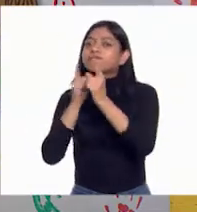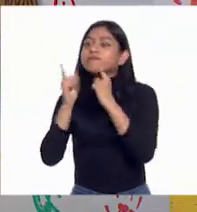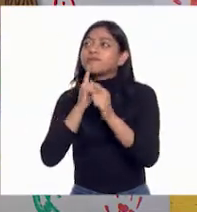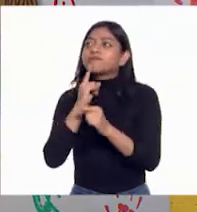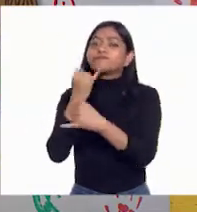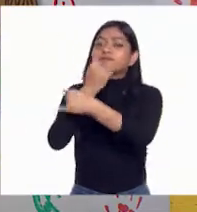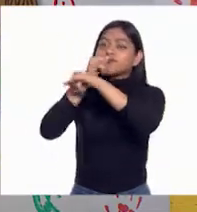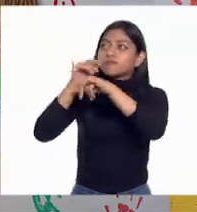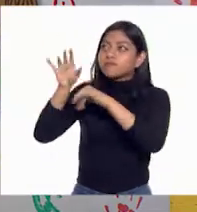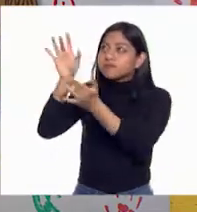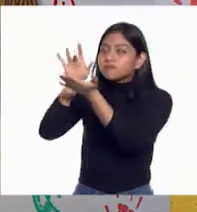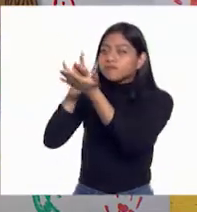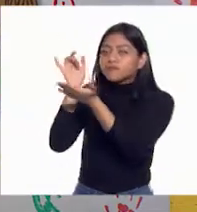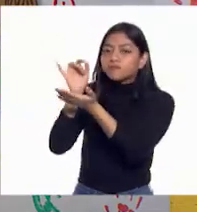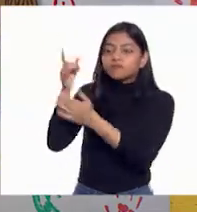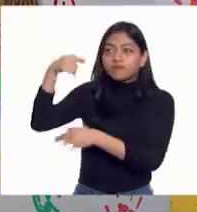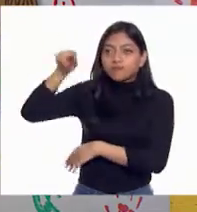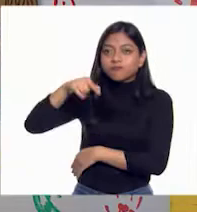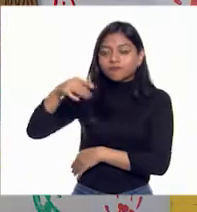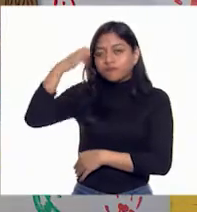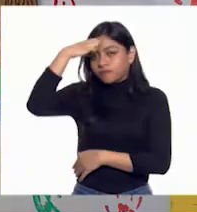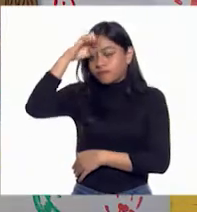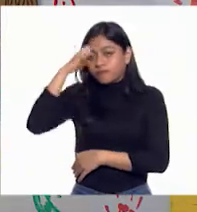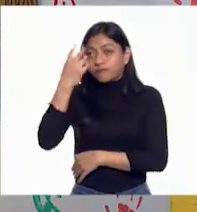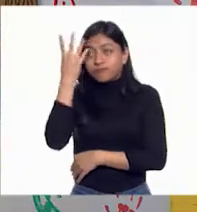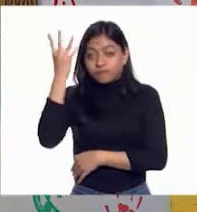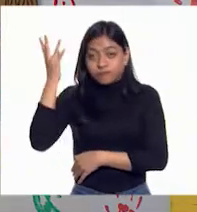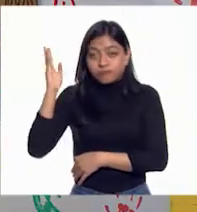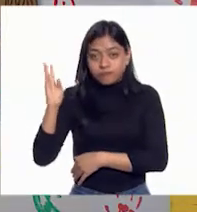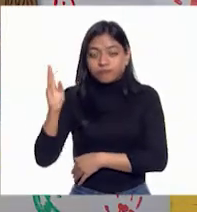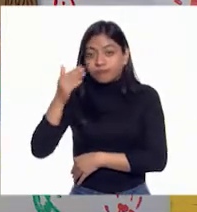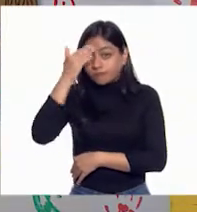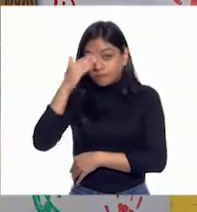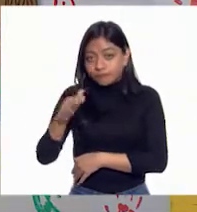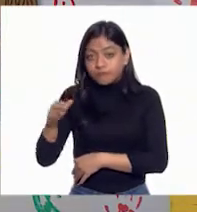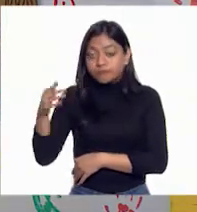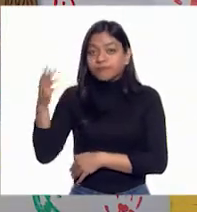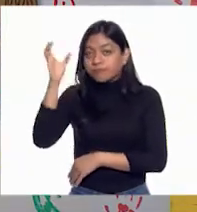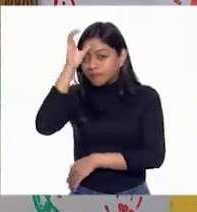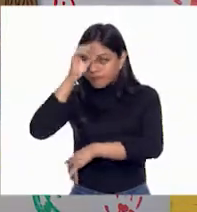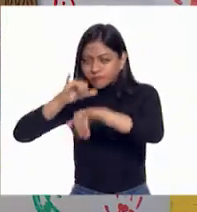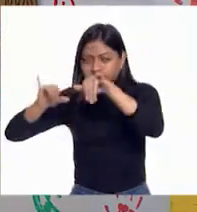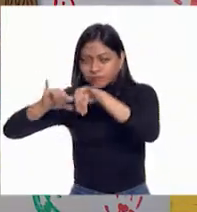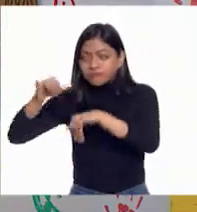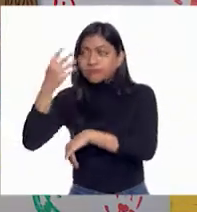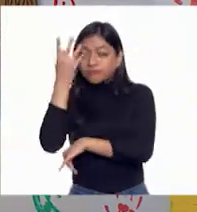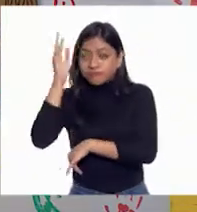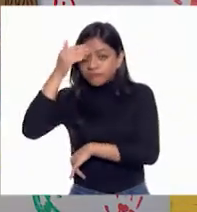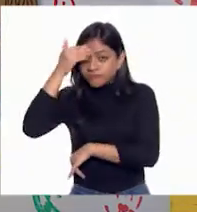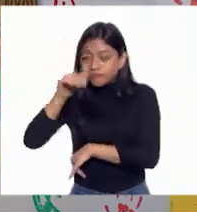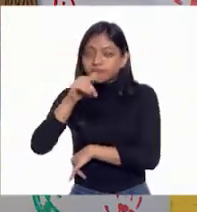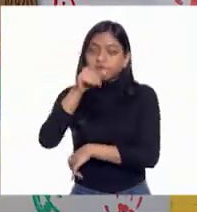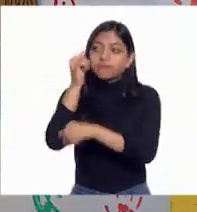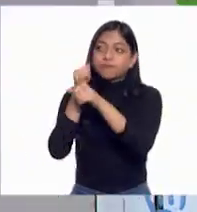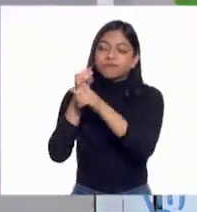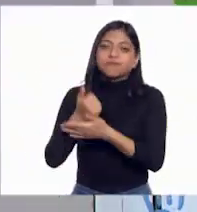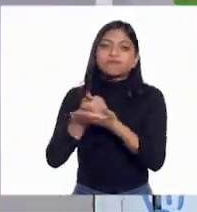relevante directamente de quienes conocen la problemática. En este caso, sobre los problemas ambientales.